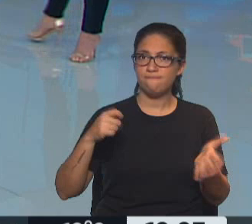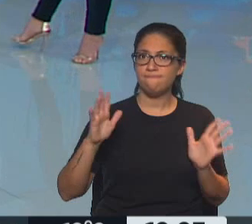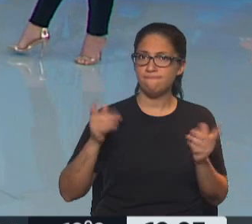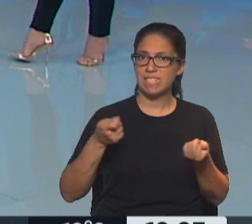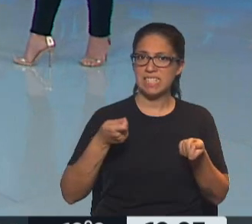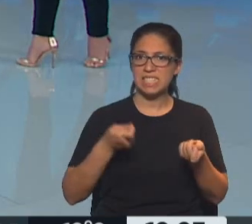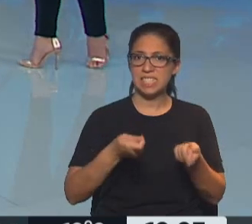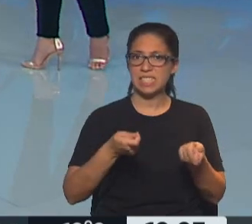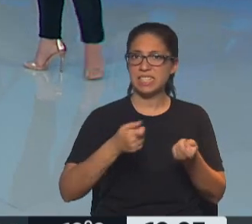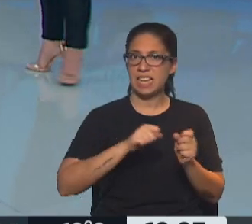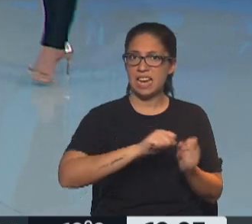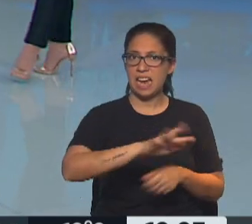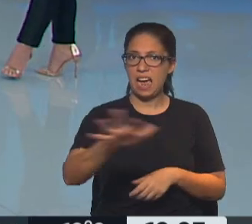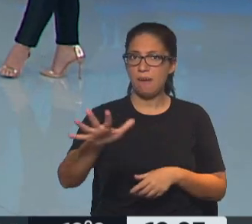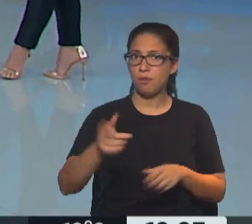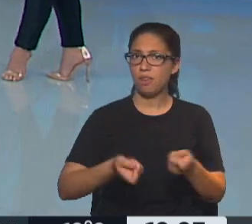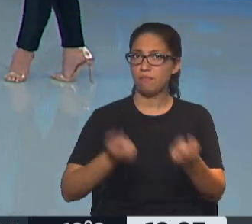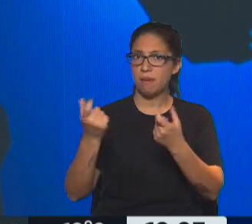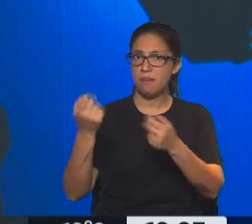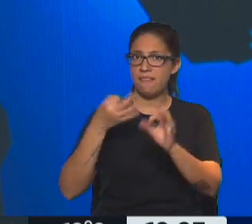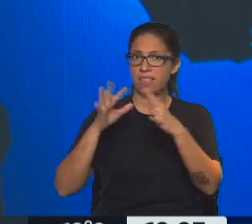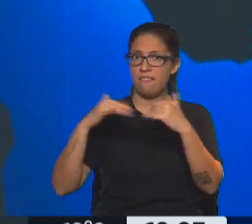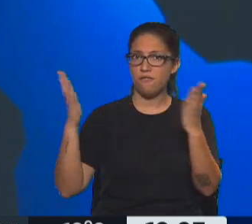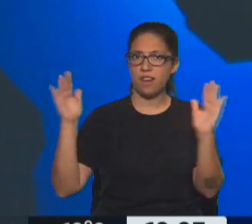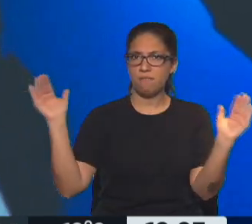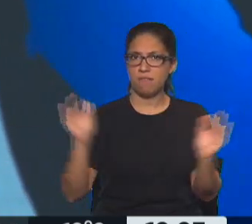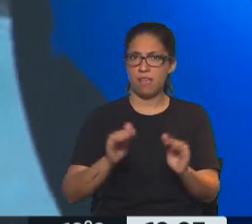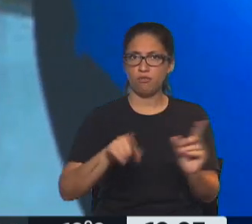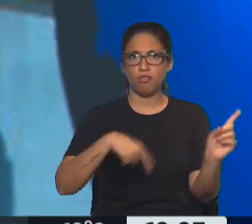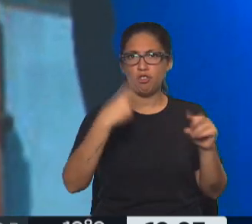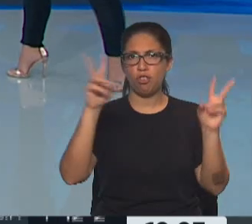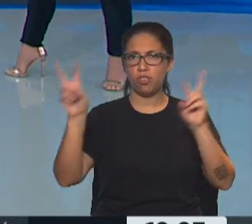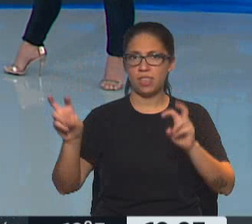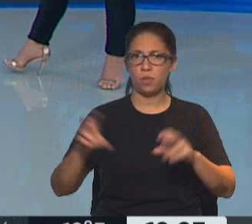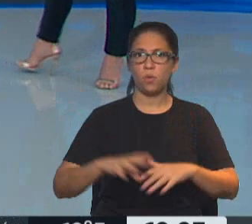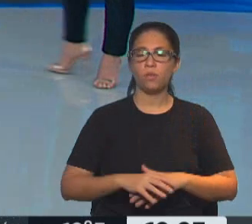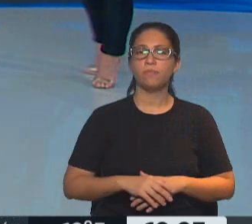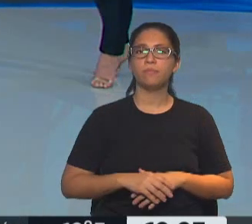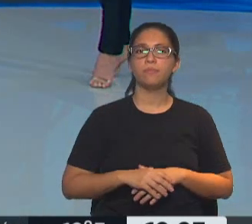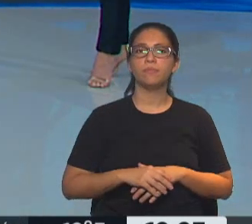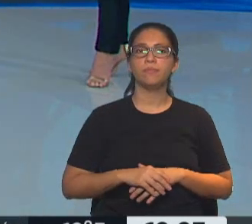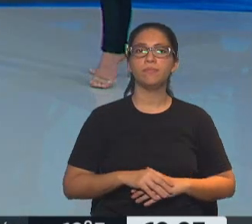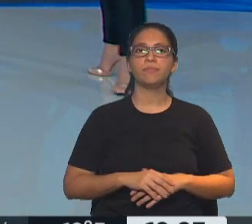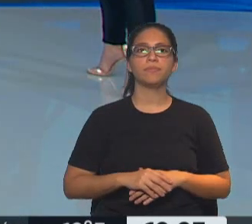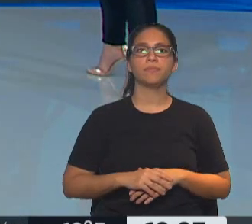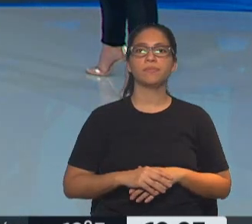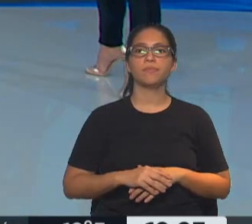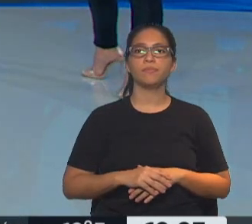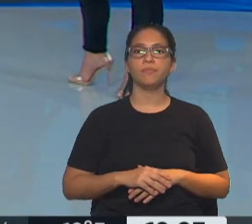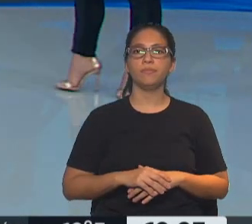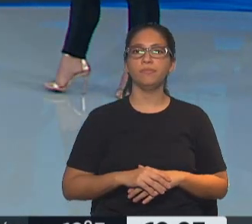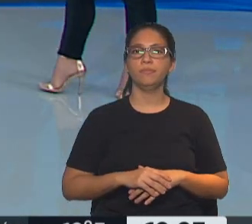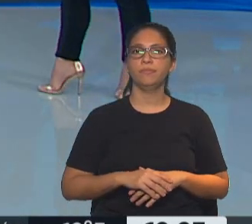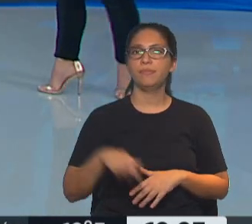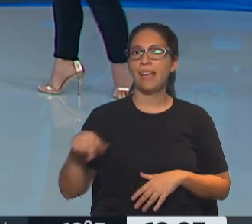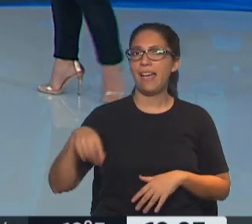al campo y más desalienta las exportaciones. Vamos otra más. Elegí dos, porque había... Acá